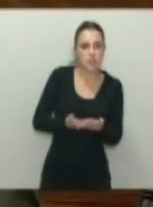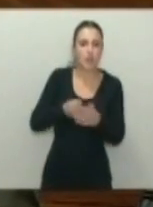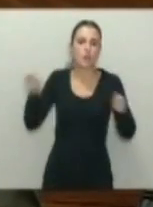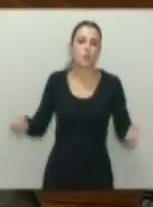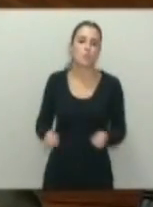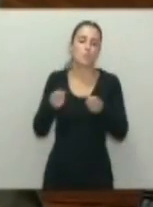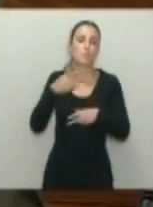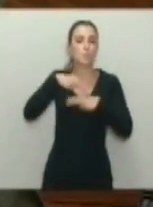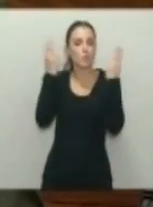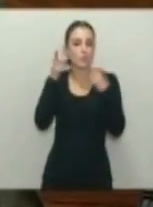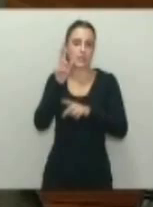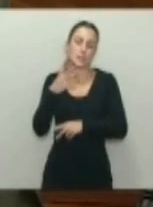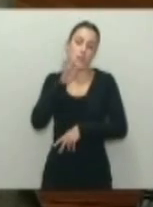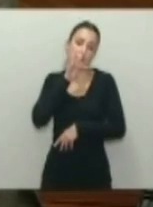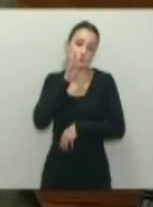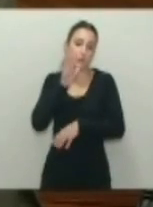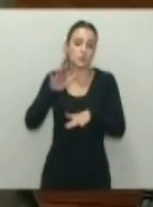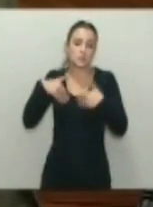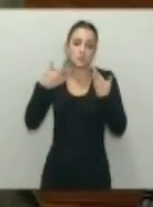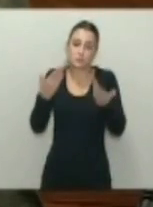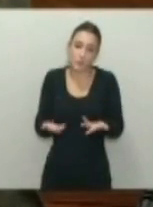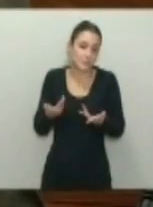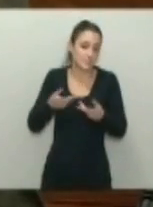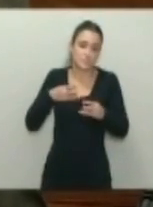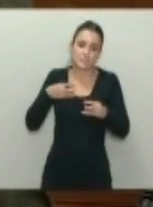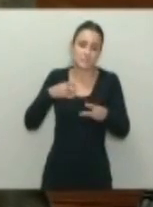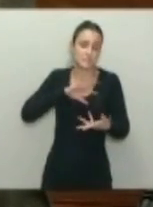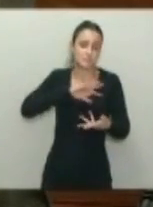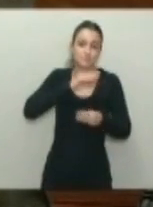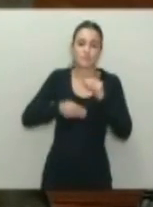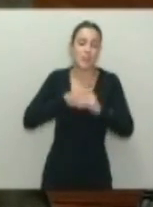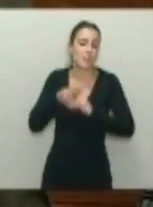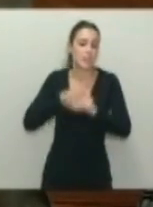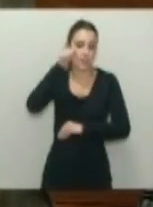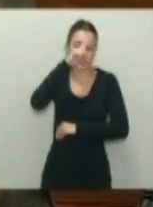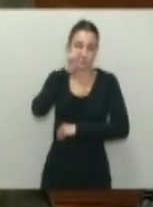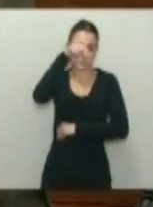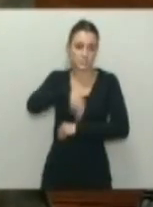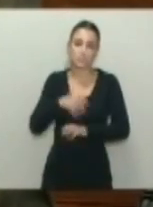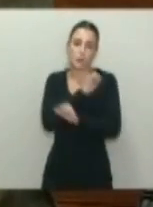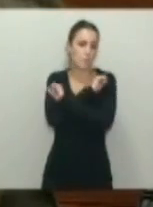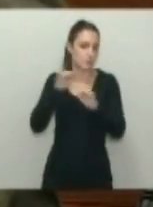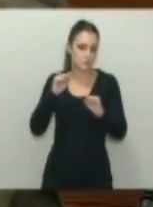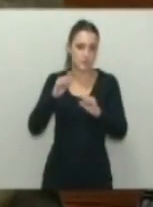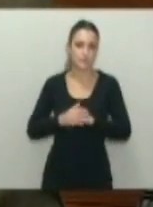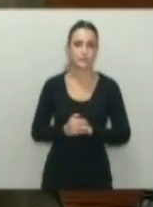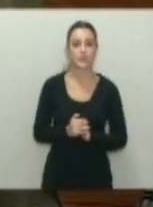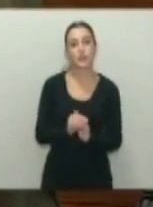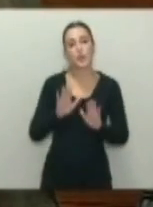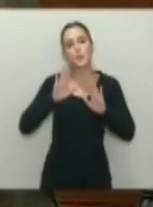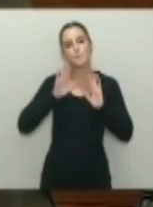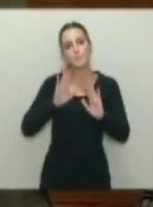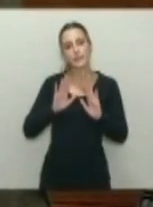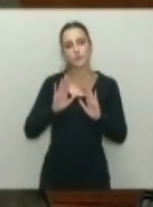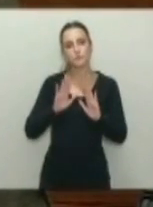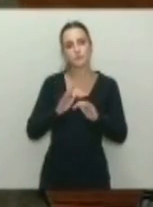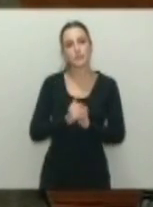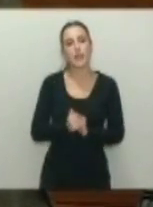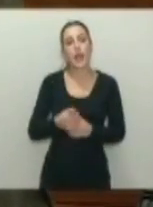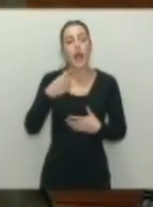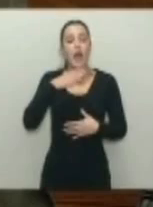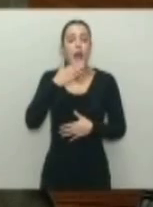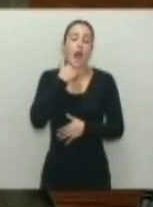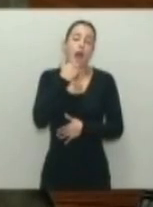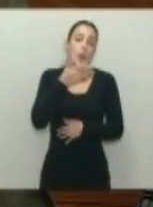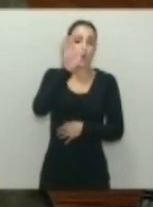pública, realmente ejecutarlo en este año va a ser absolutamente imposible, ¿no? Pero algo similar, por